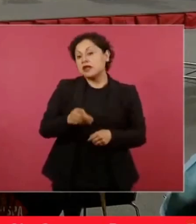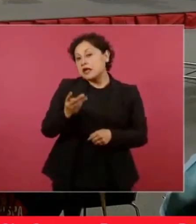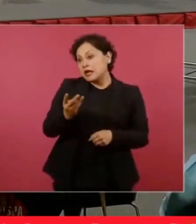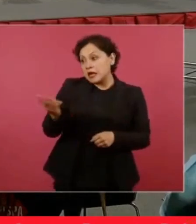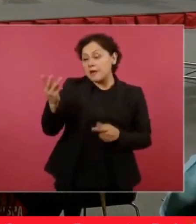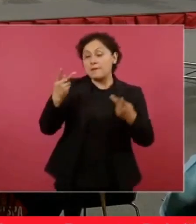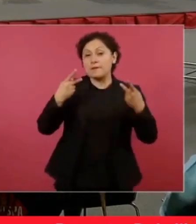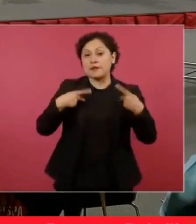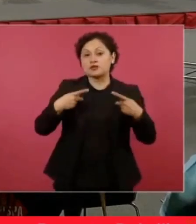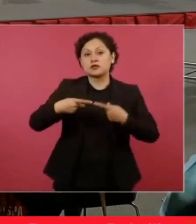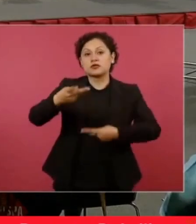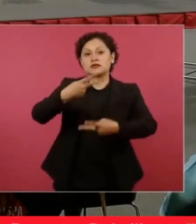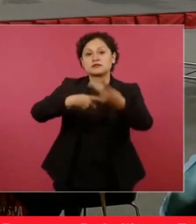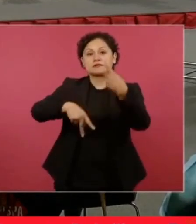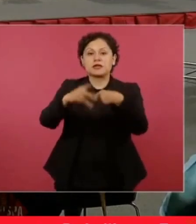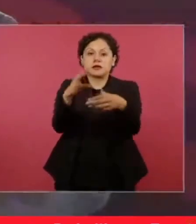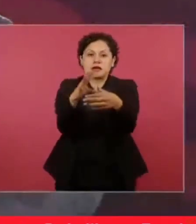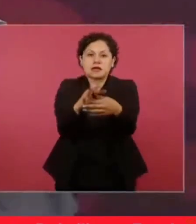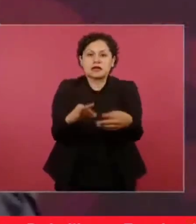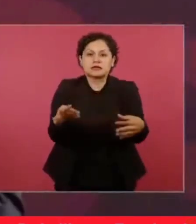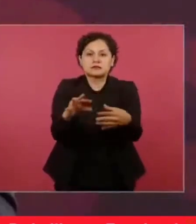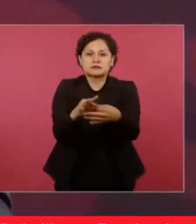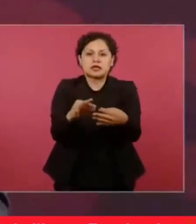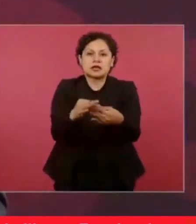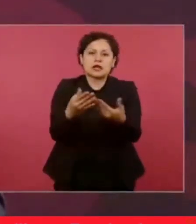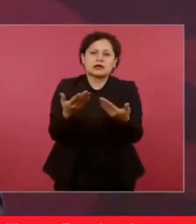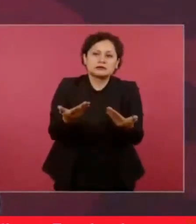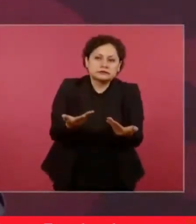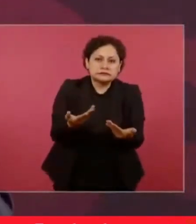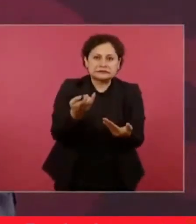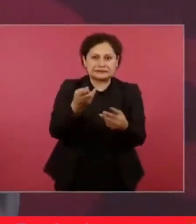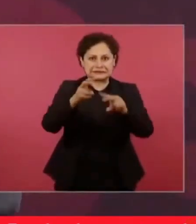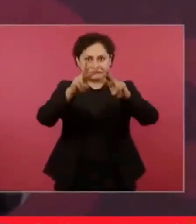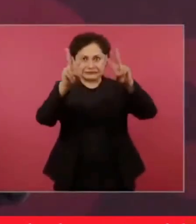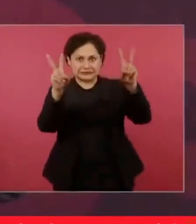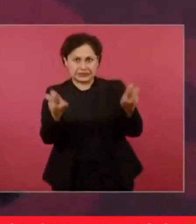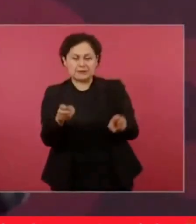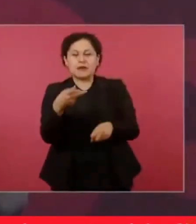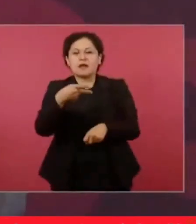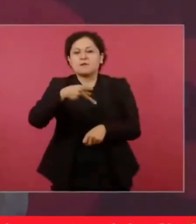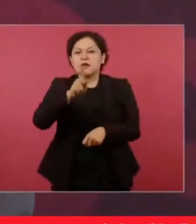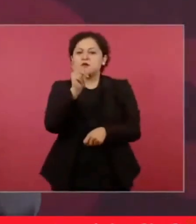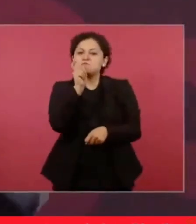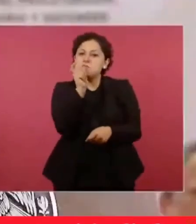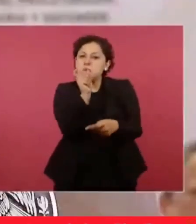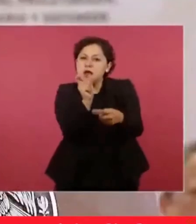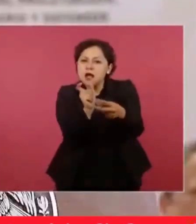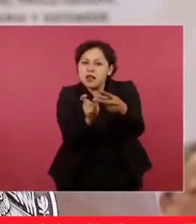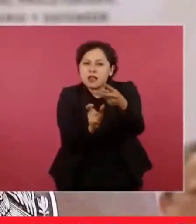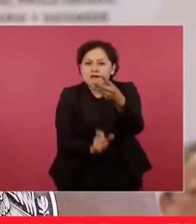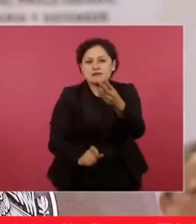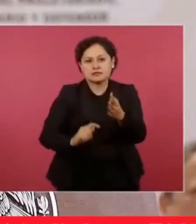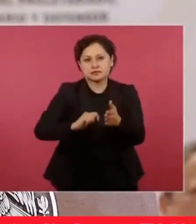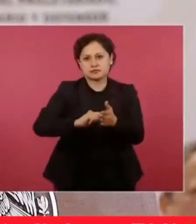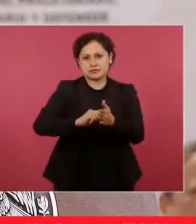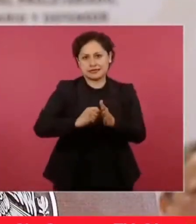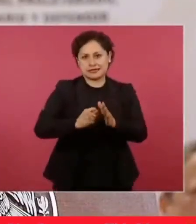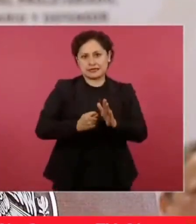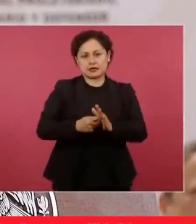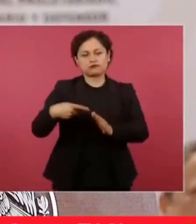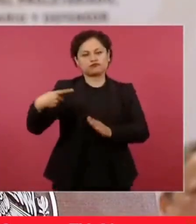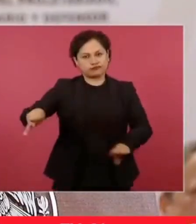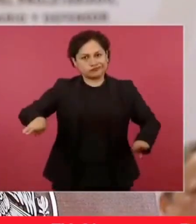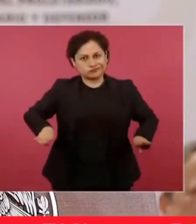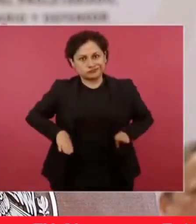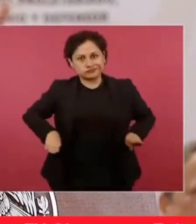a hacer el mayor esfuerzo para que se entienda y insistimos, el sistema eléctrico